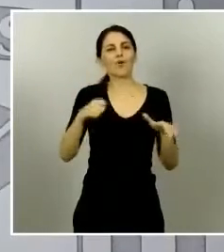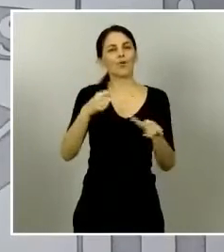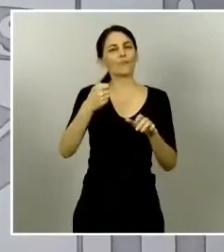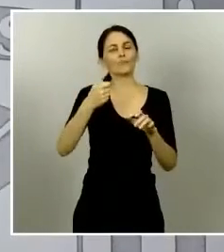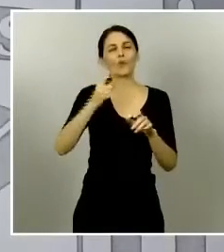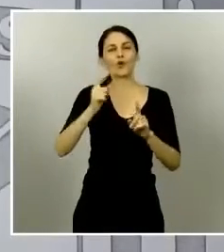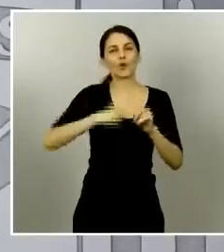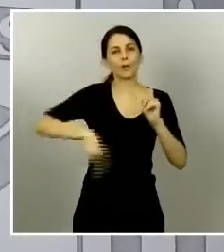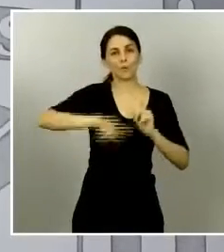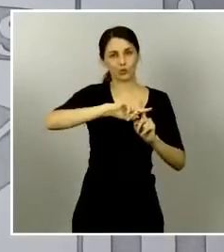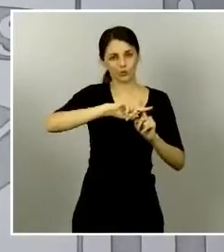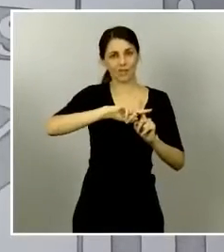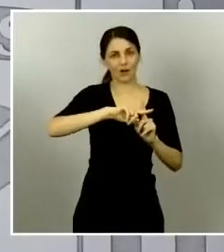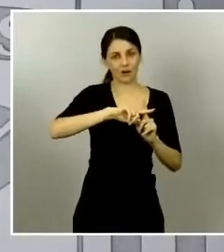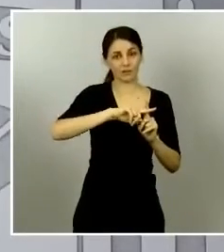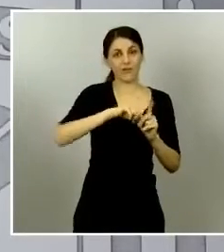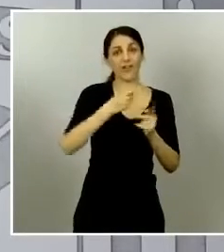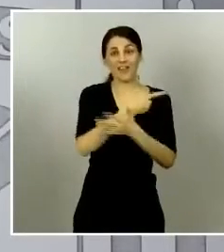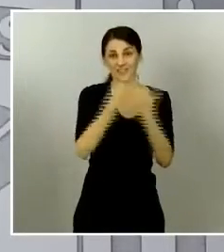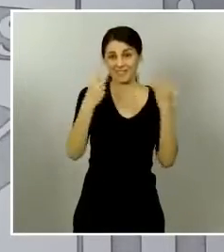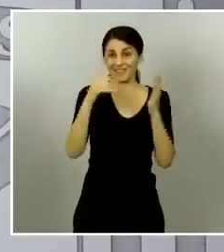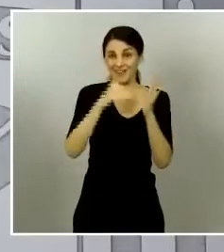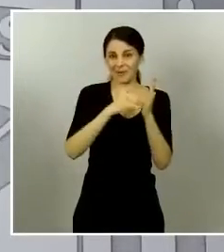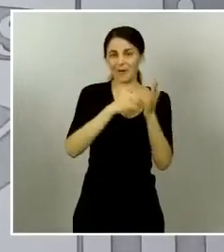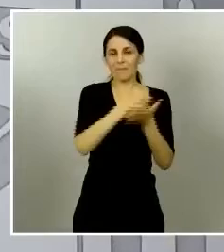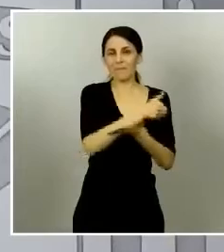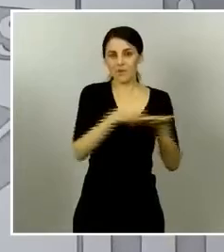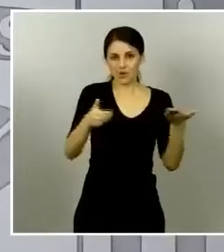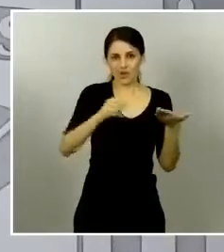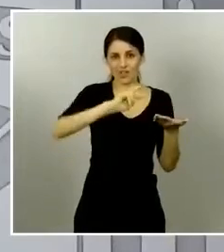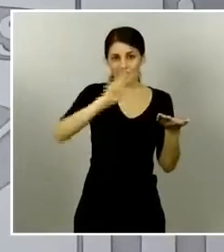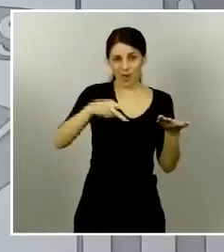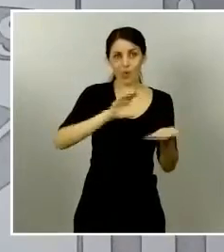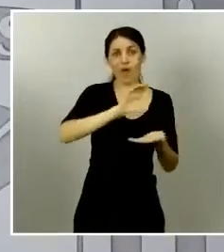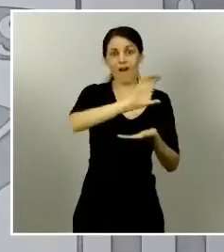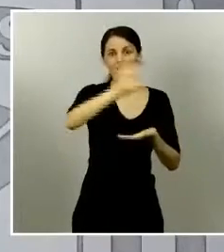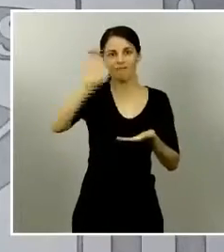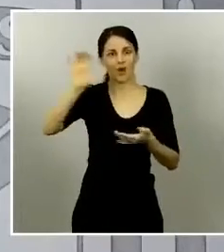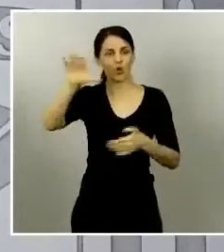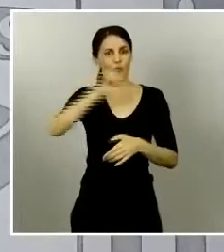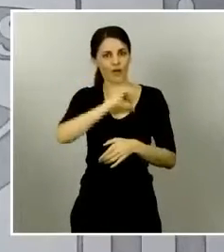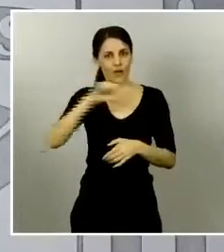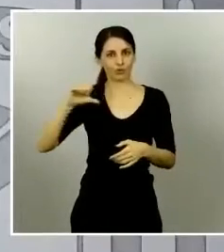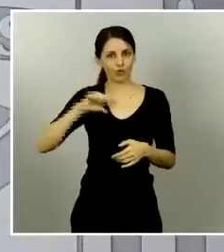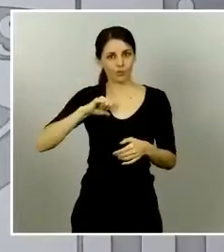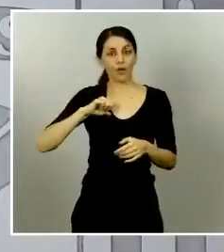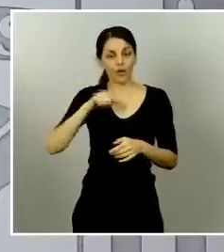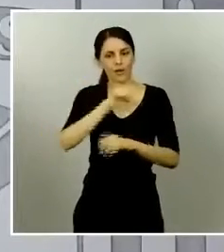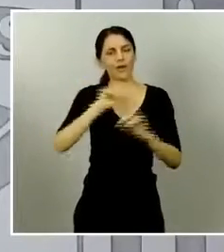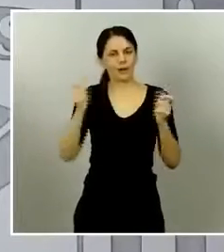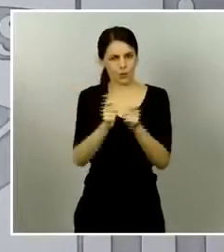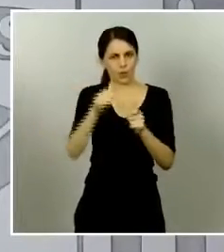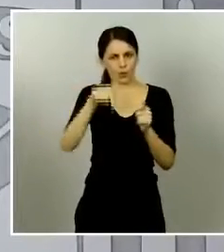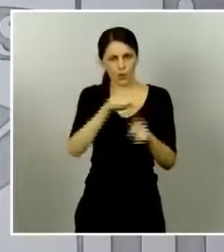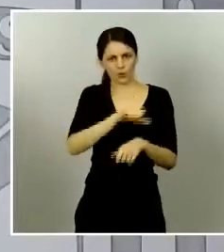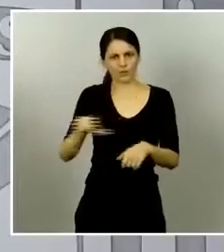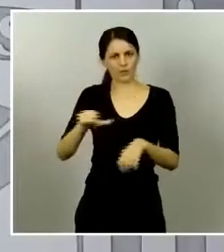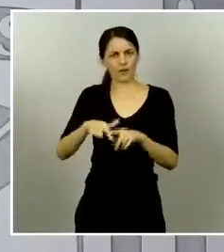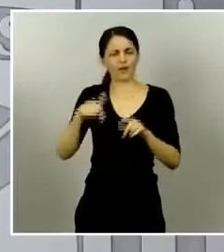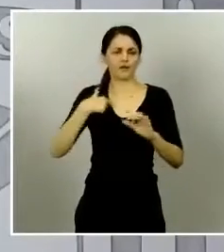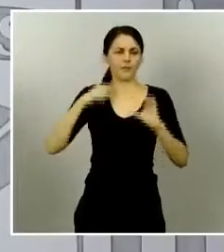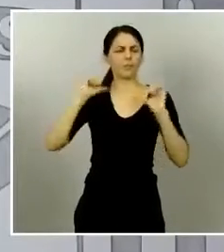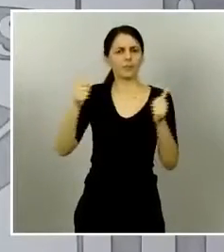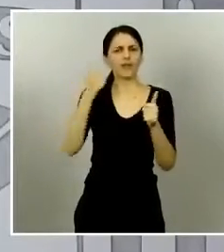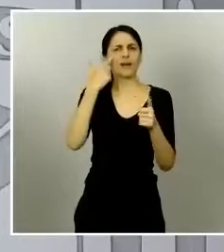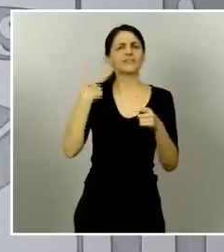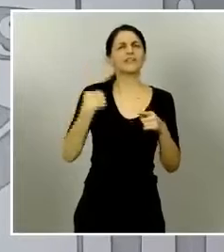criterios de reparto del fondo no reembolsable, una transferencia de 16.000 millones de euros que aprobaremos